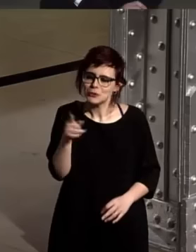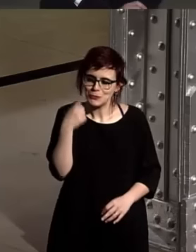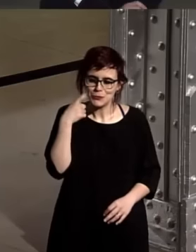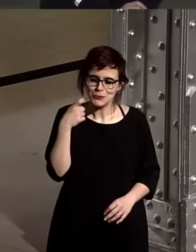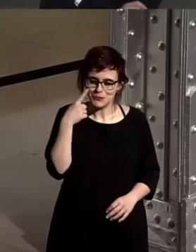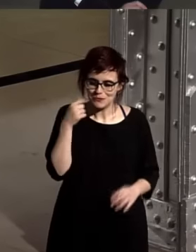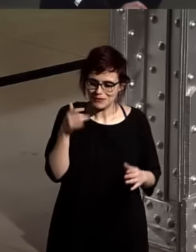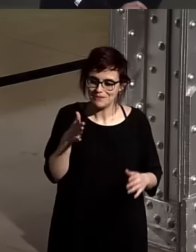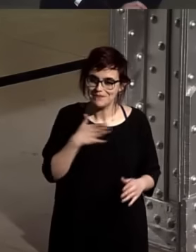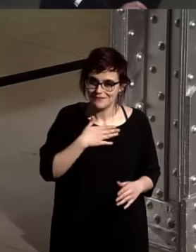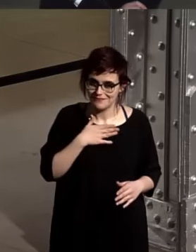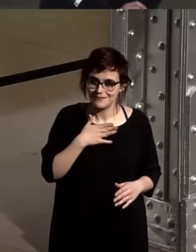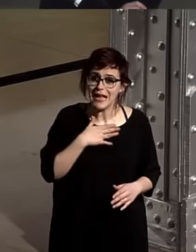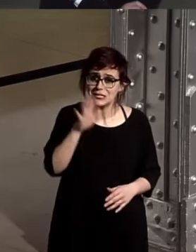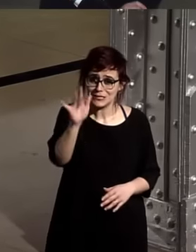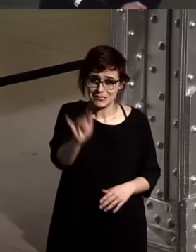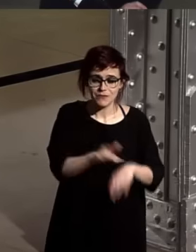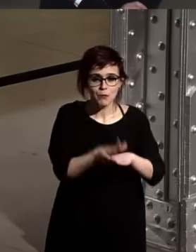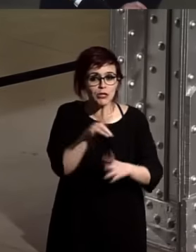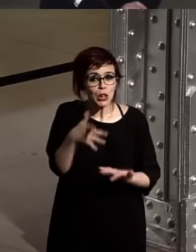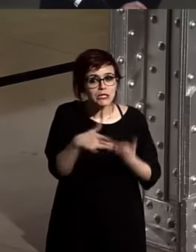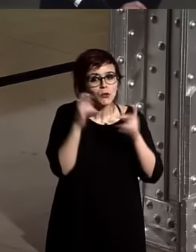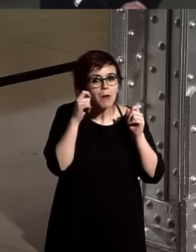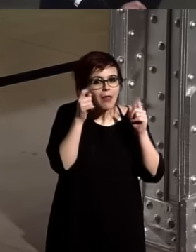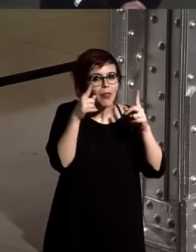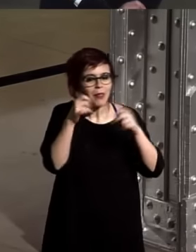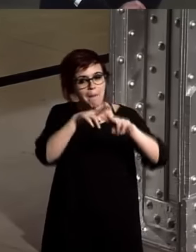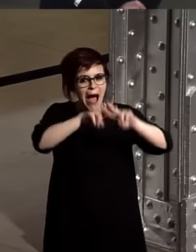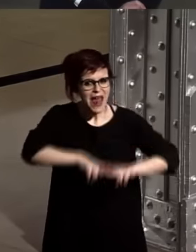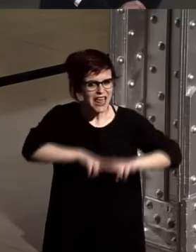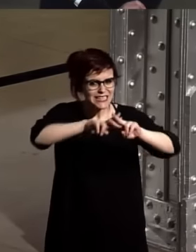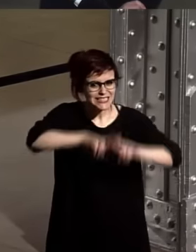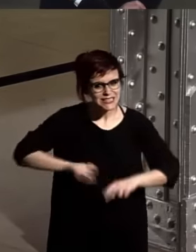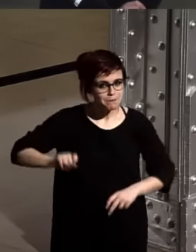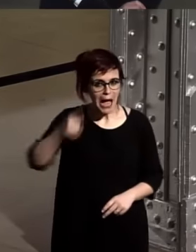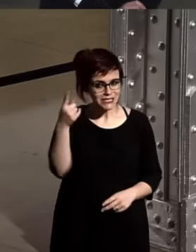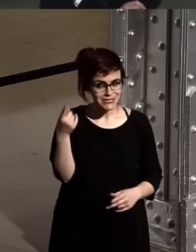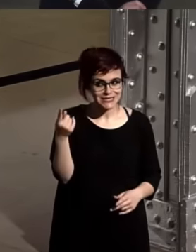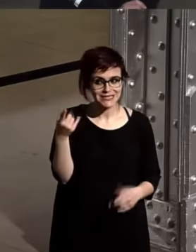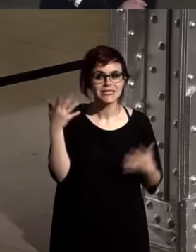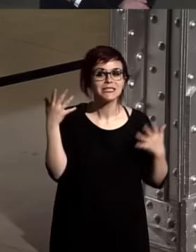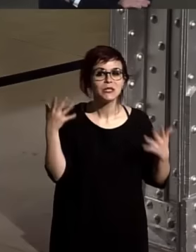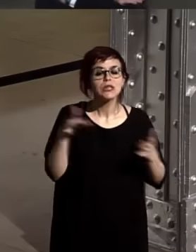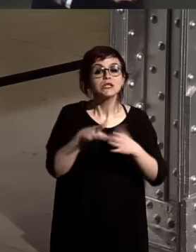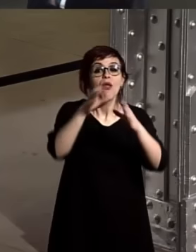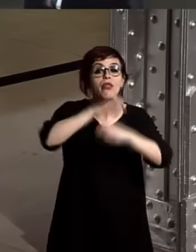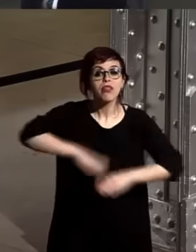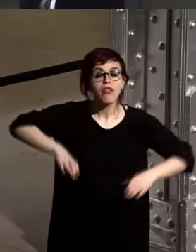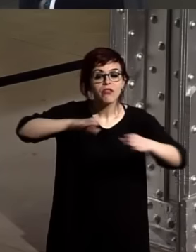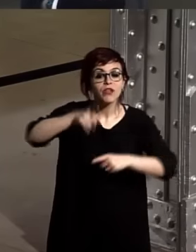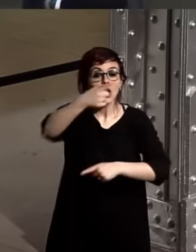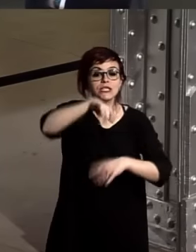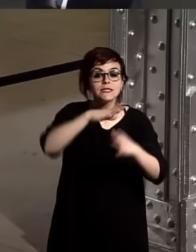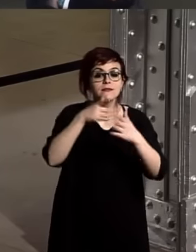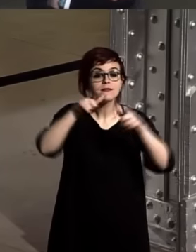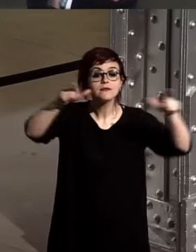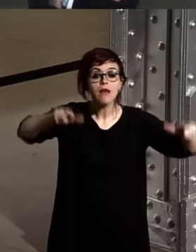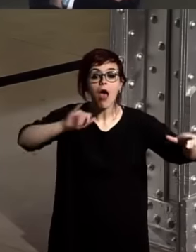tú sí que te llevas es afan también descubridor o más bien analítico a casa Yo no sé si hay científicos en las